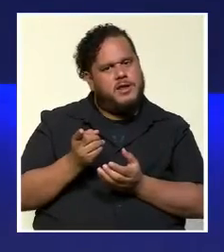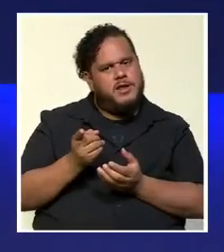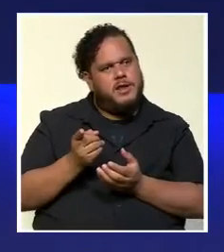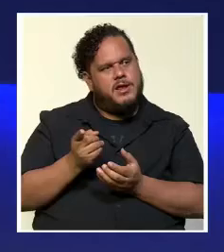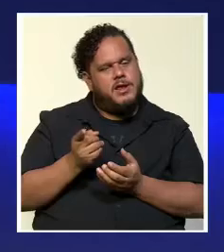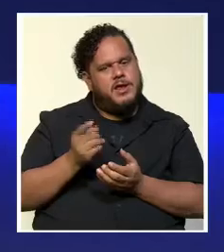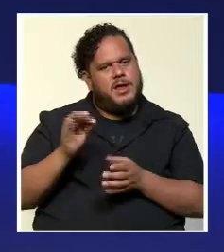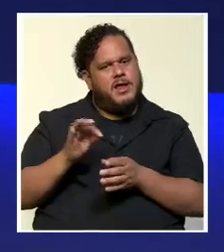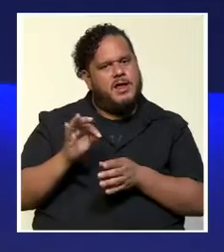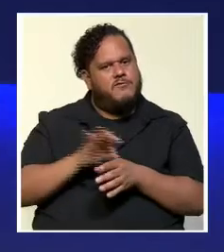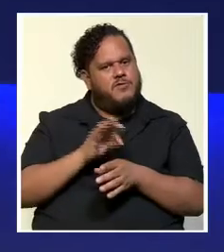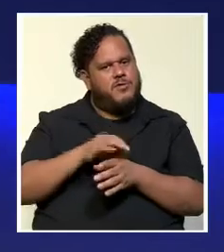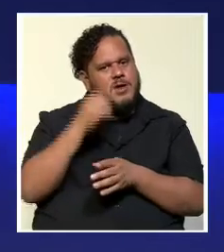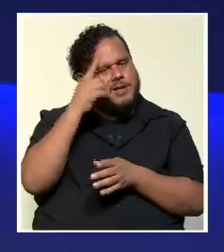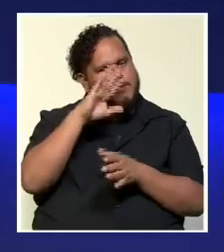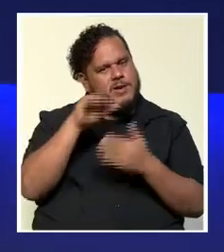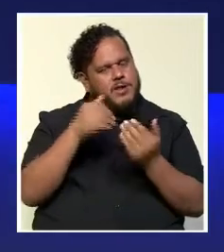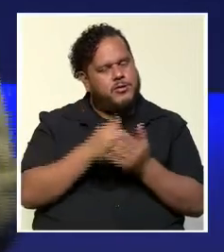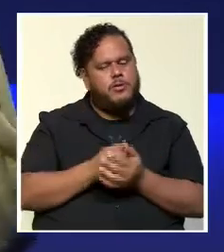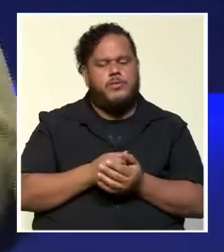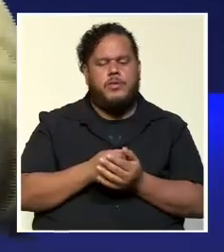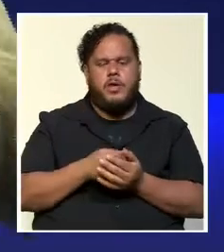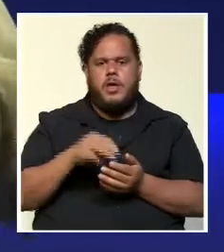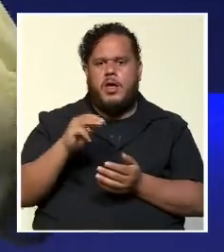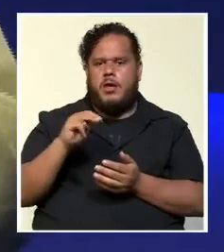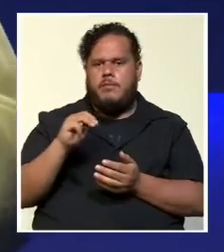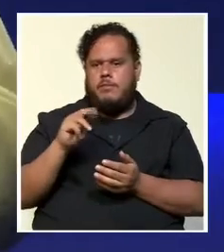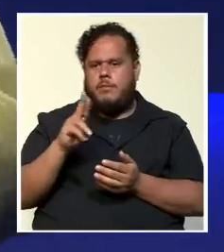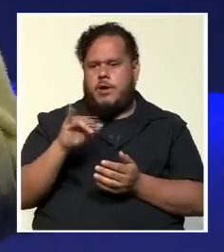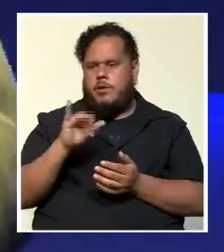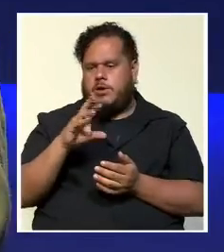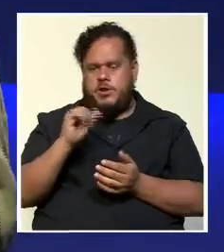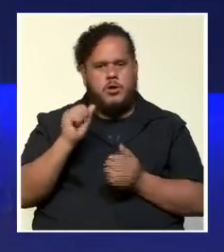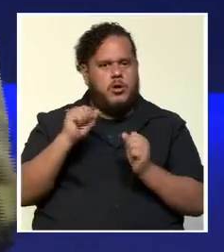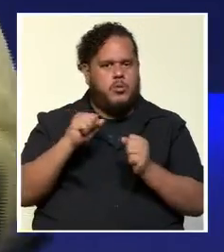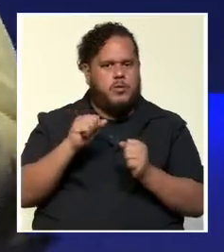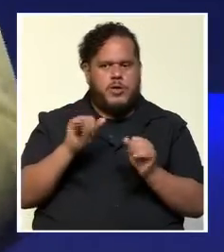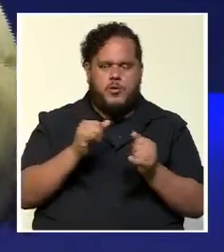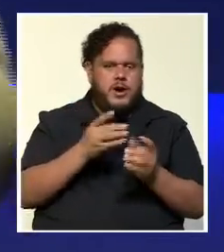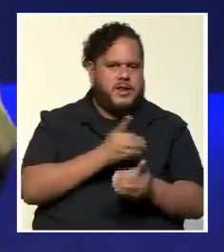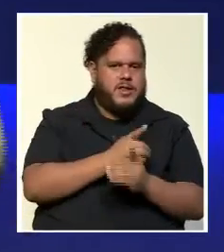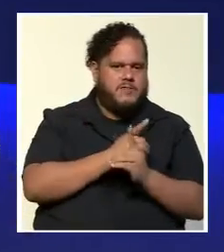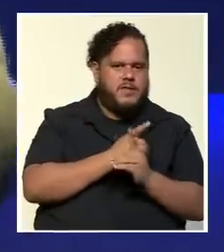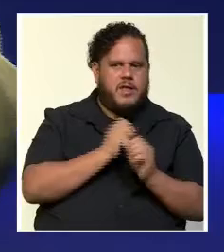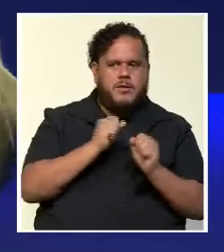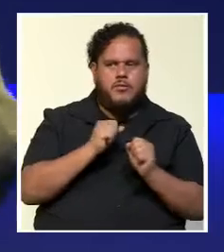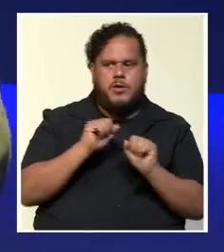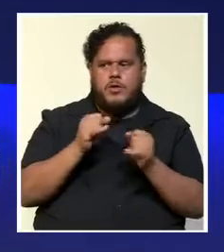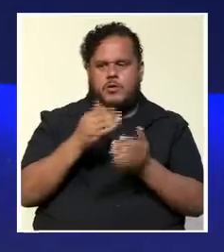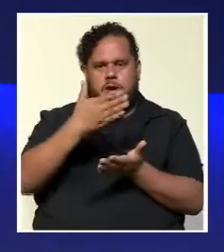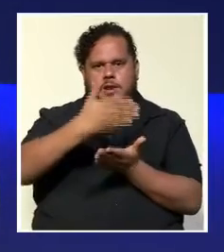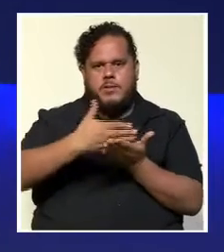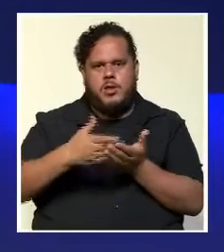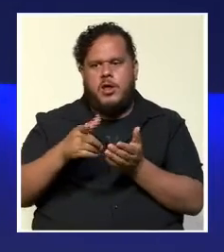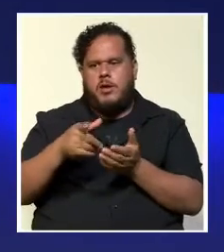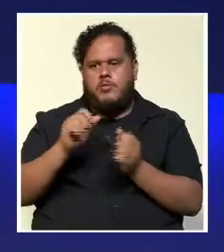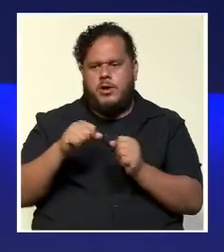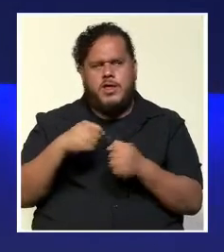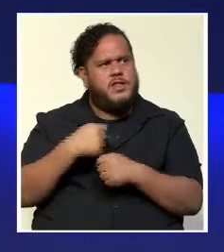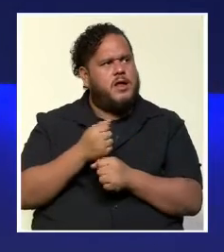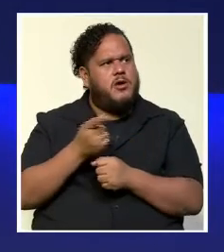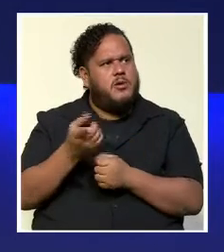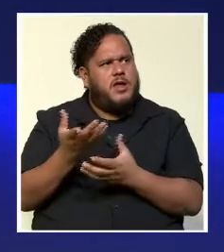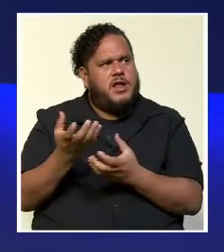para todo. Mauricio puede jugar de defensa, puede jugar eso que decías vos antes. Entonces Mauricio puede jugar al medio campo, puede hacer lo que sea.